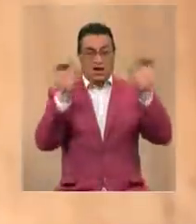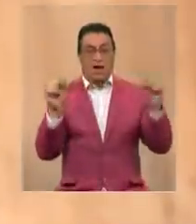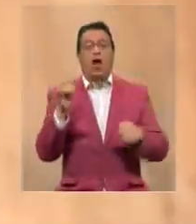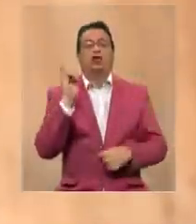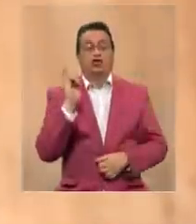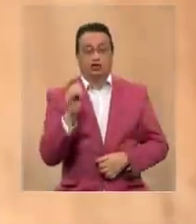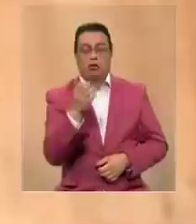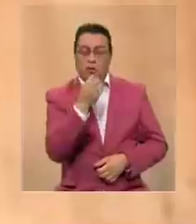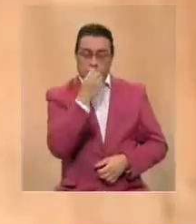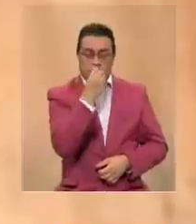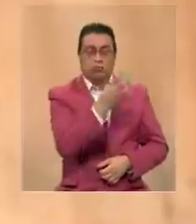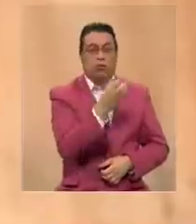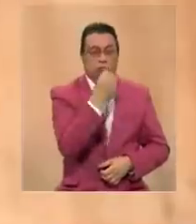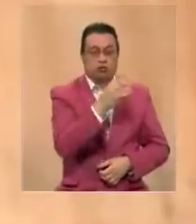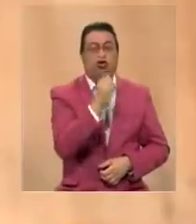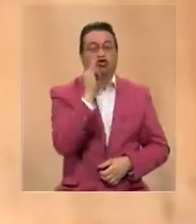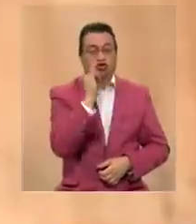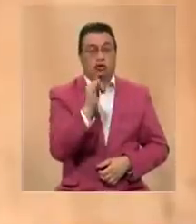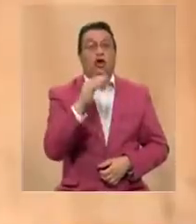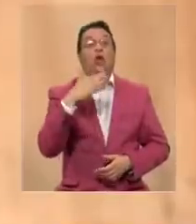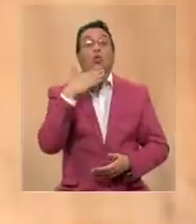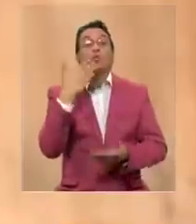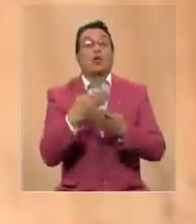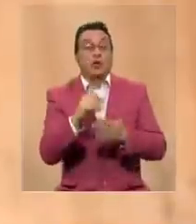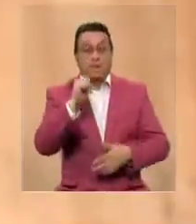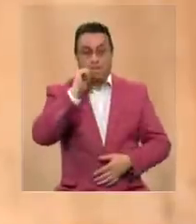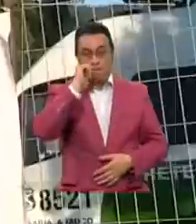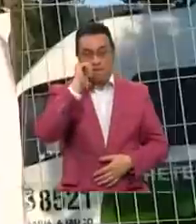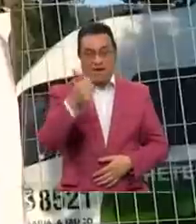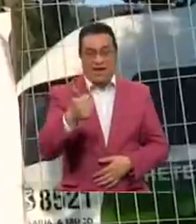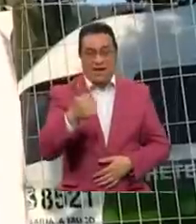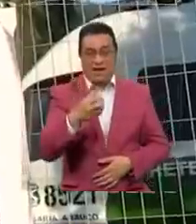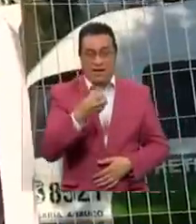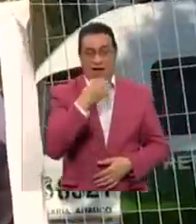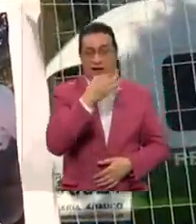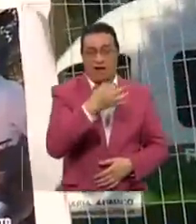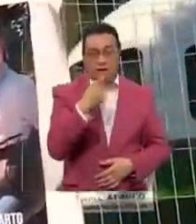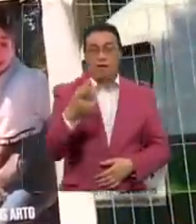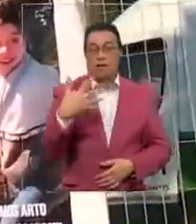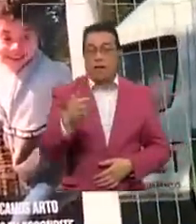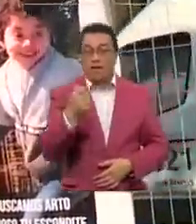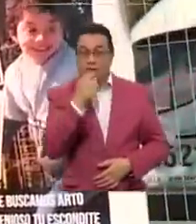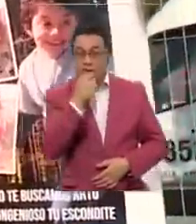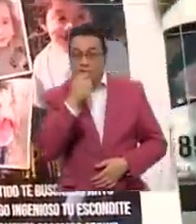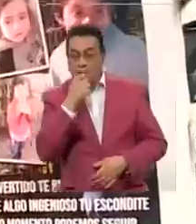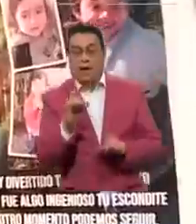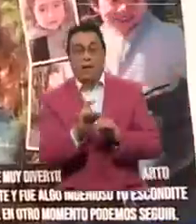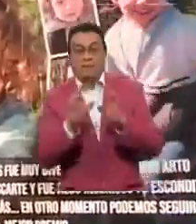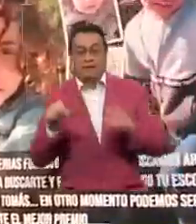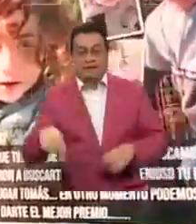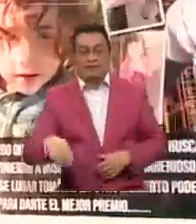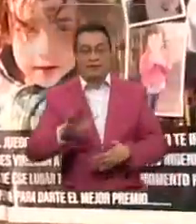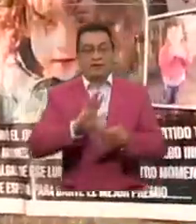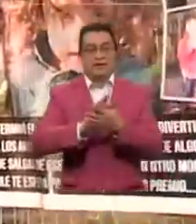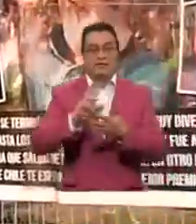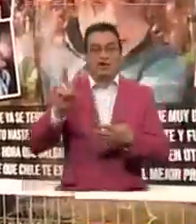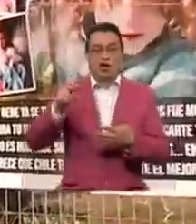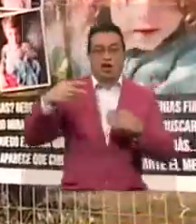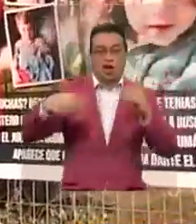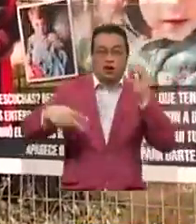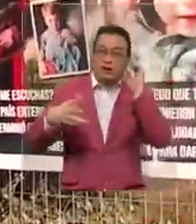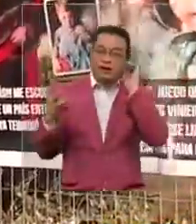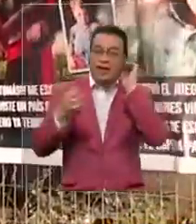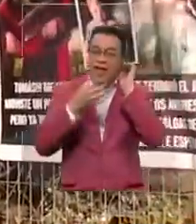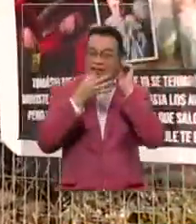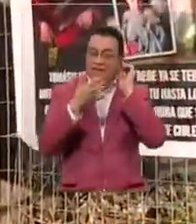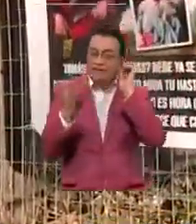entregar su declaración probablemente ya el día de mañana, pero antes quiso dar esta entrevista exclusiva a Chilevisión Noticias. ¿Qué es lo que